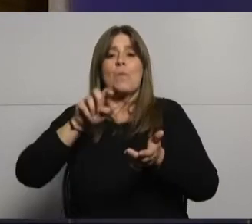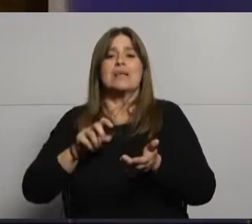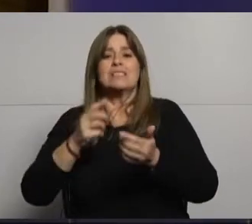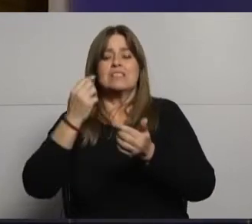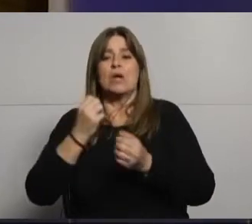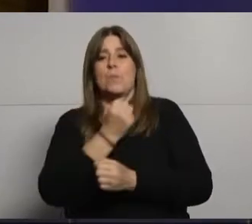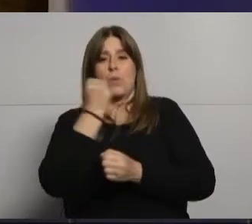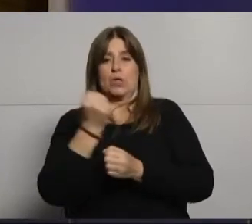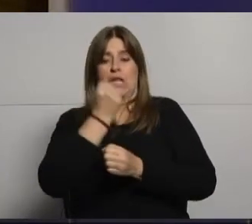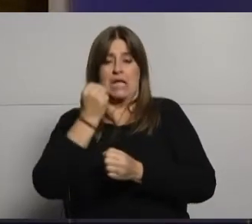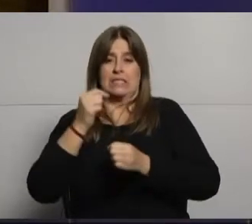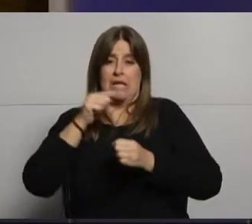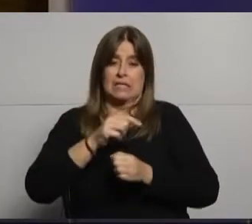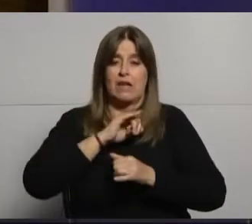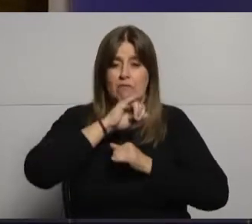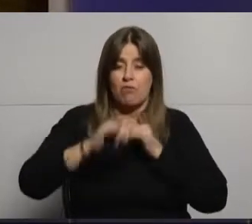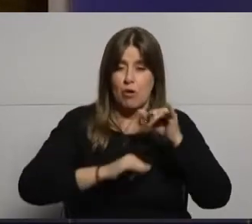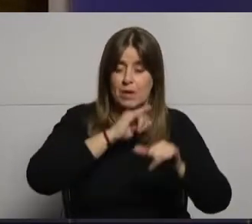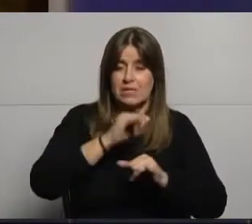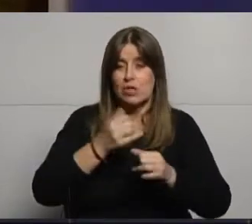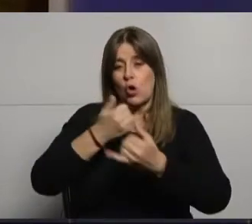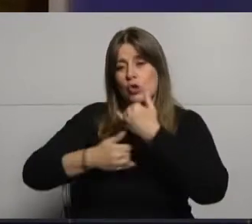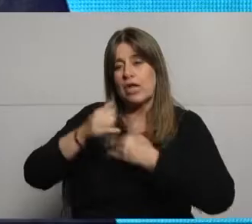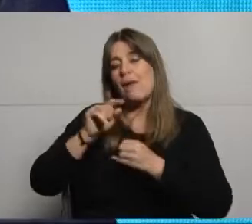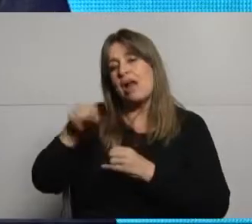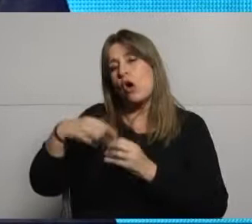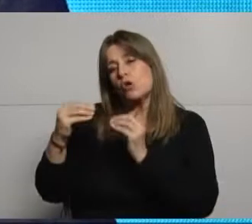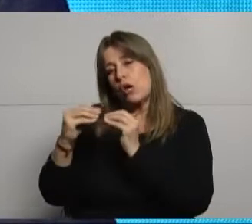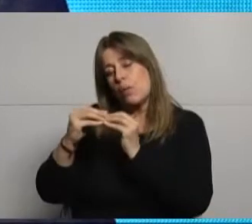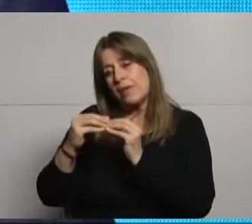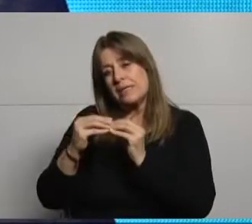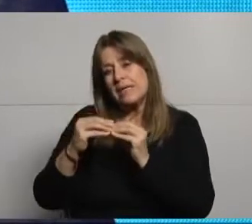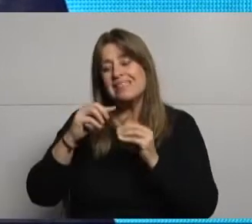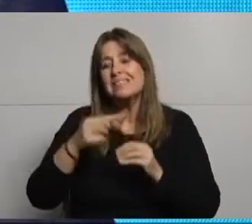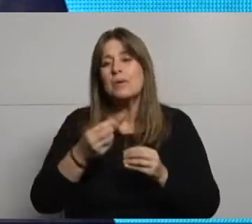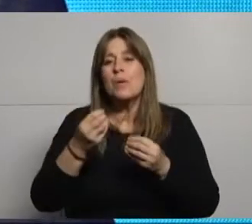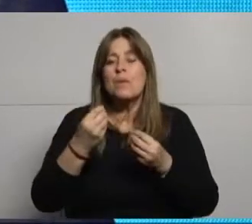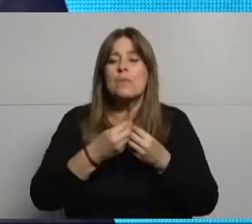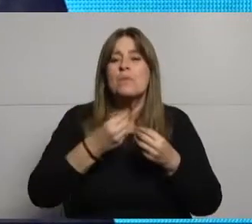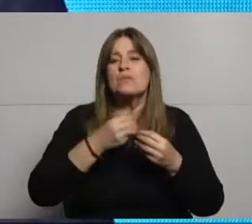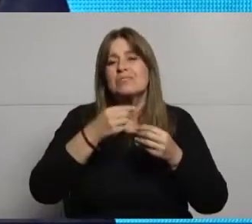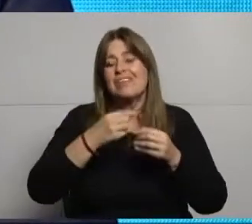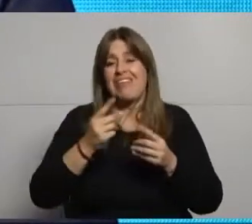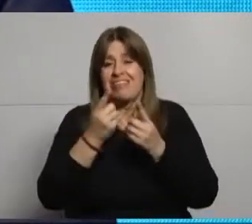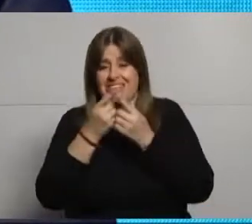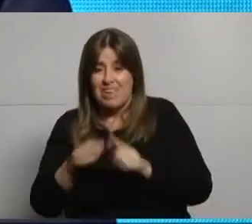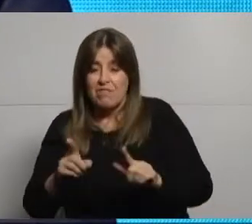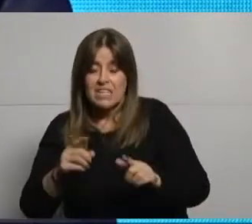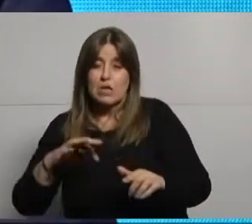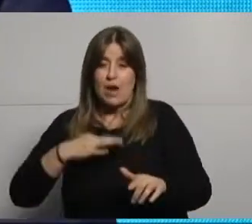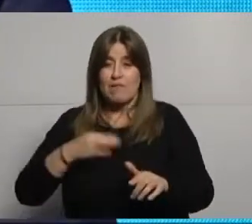la importancia de este tipo de información que comentaba la colega antes, porque en muchos casos es la diferencia entre tener una vida